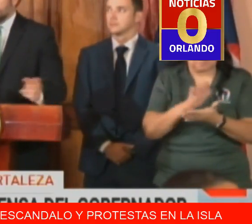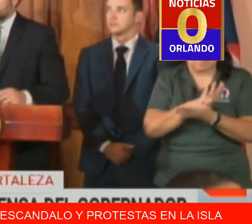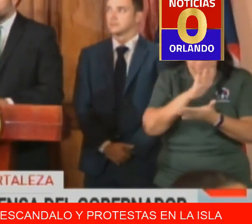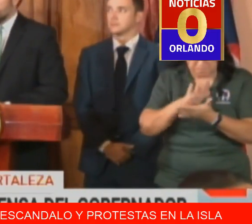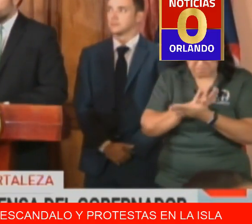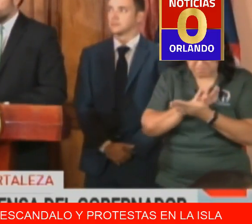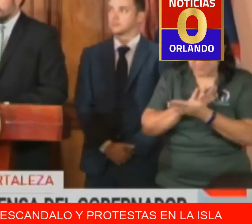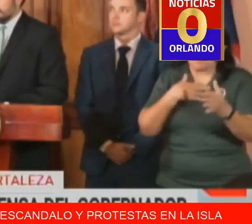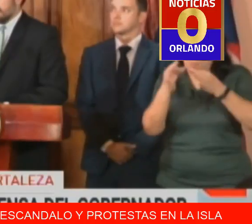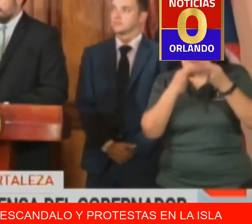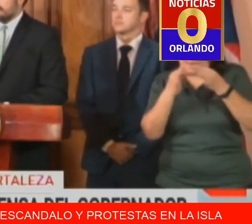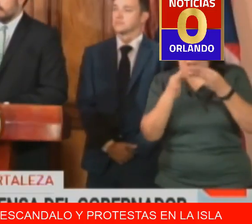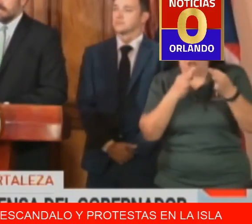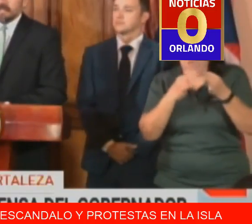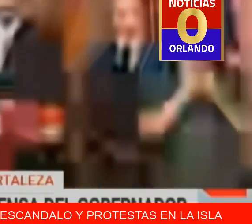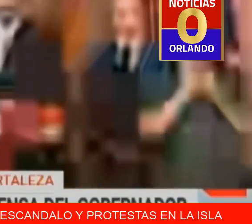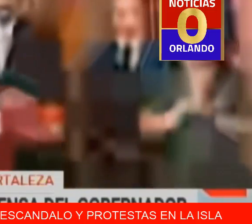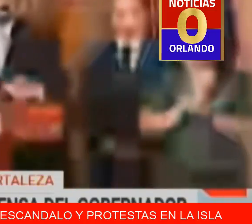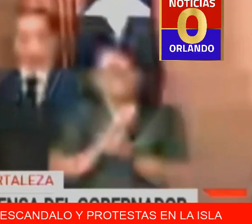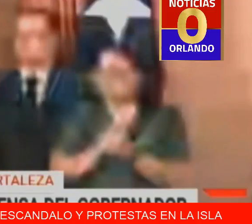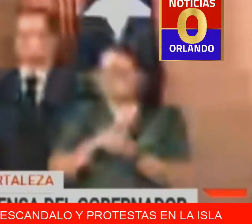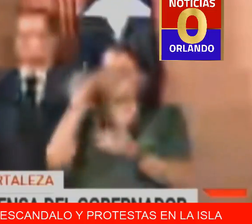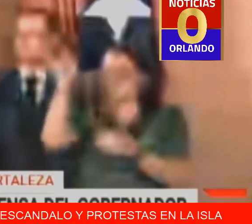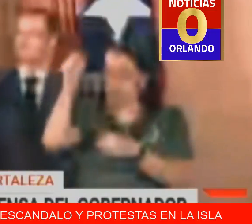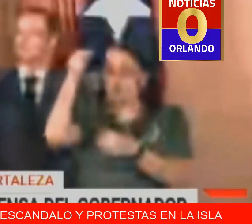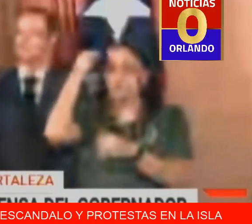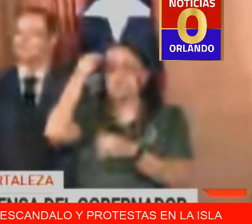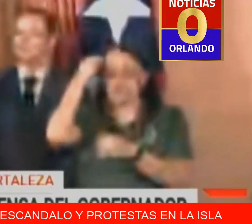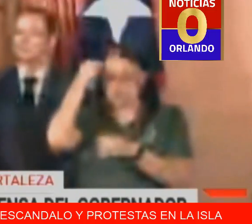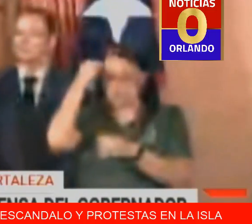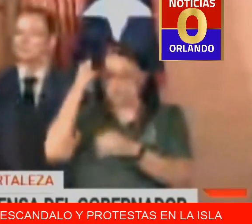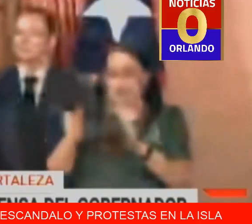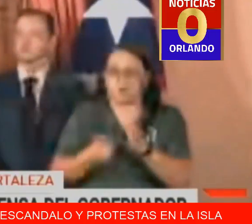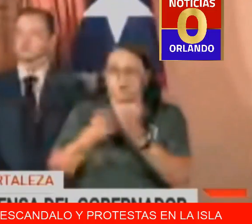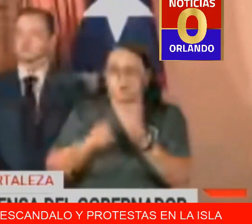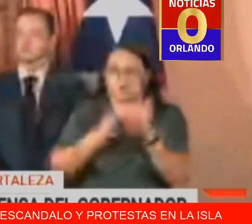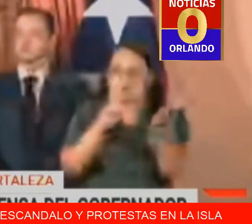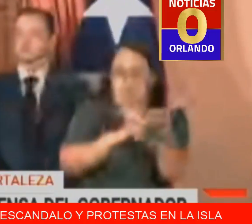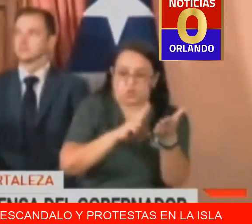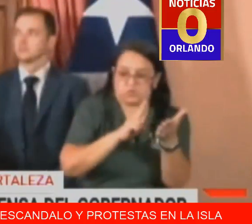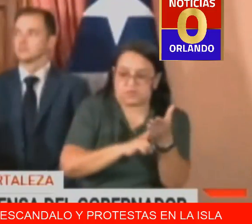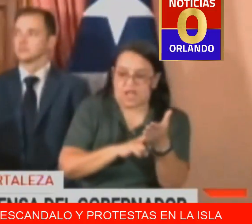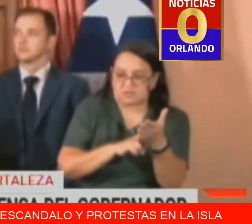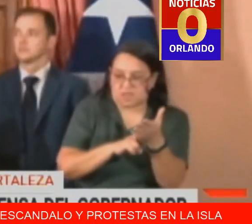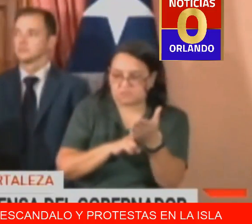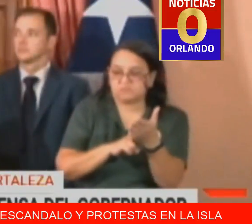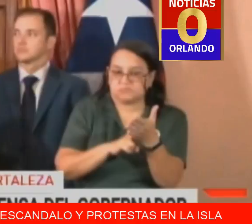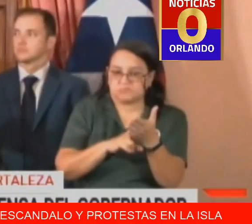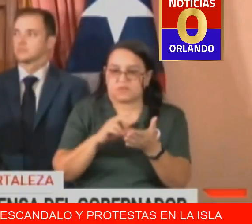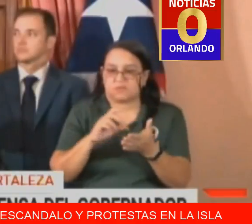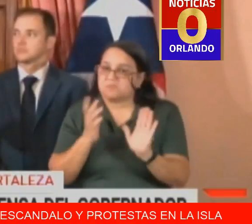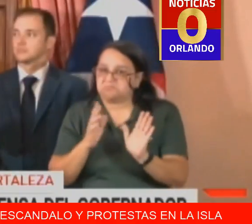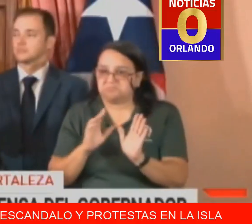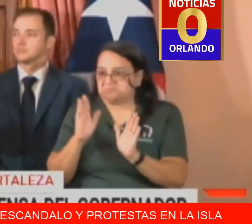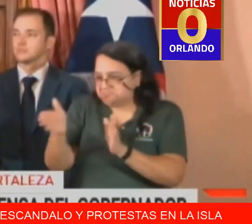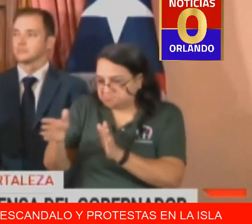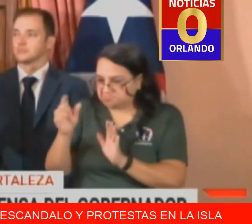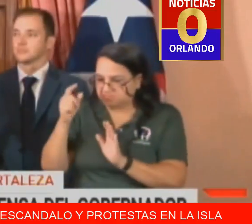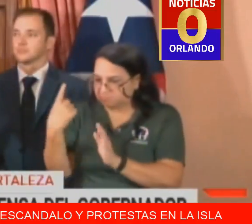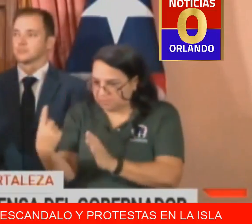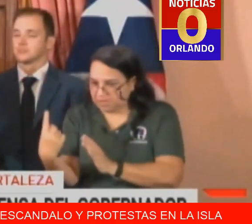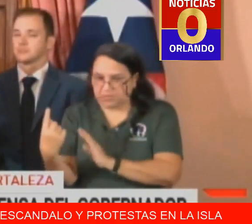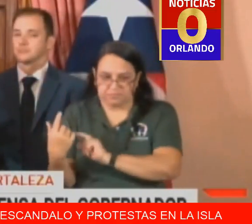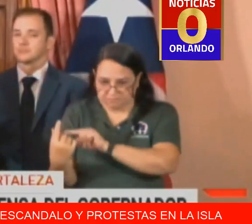Déjenme definir esto un poco. Típicamente en el gobierno a veces se contrata a X contratistas y a veces en